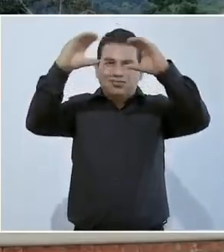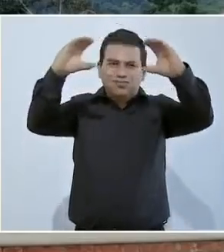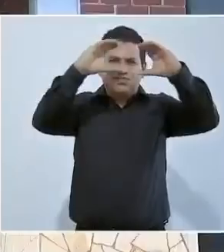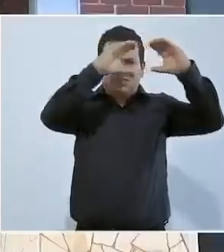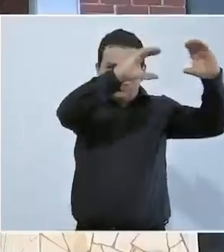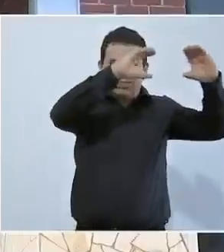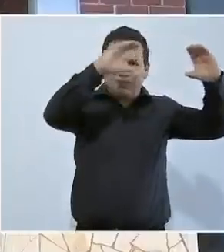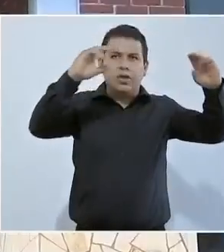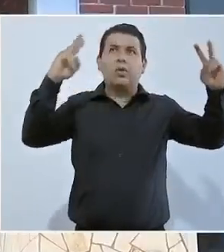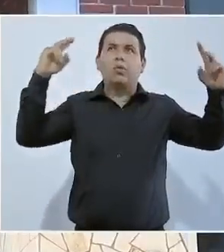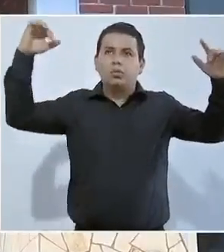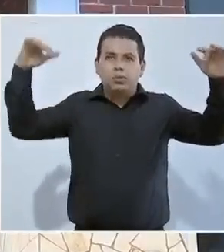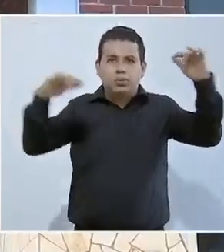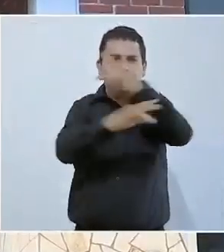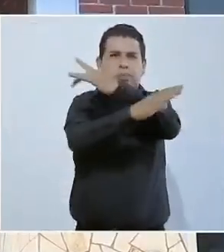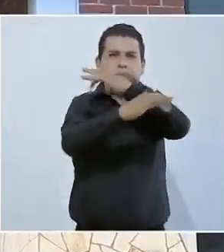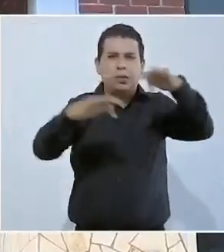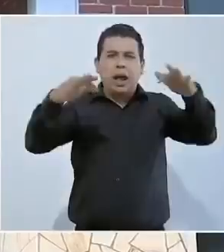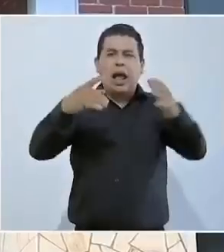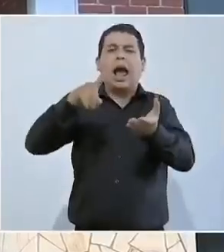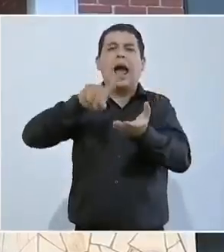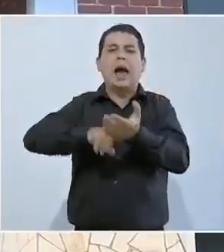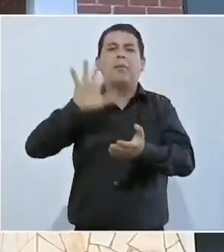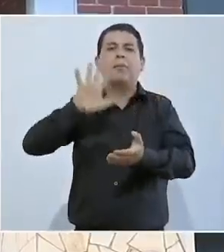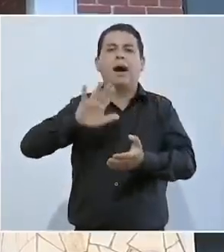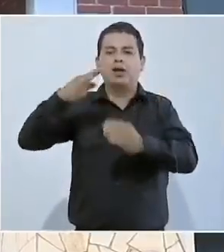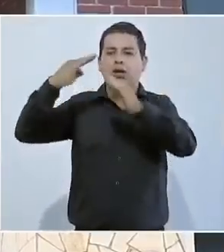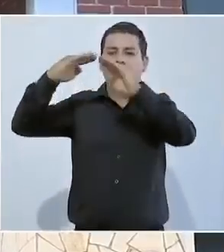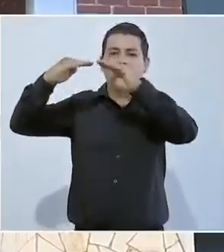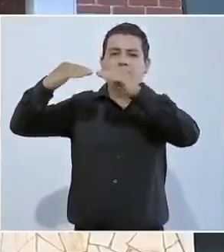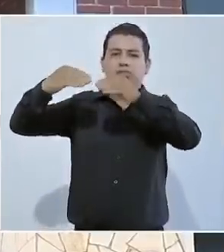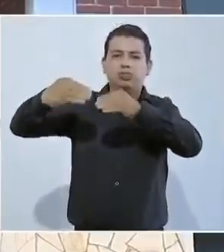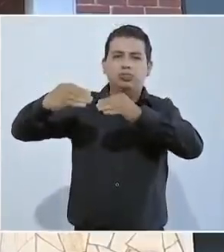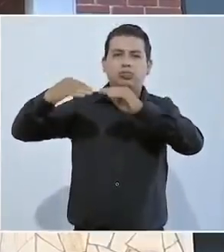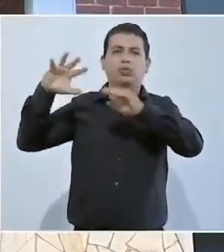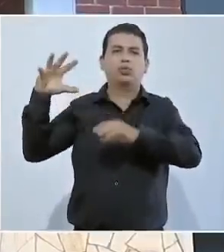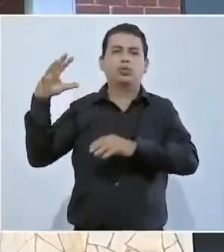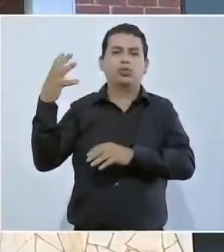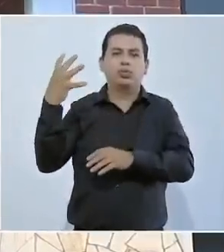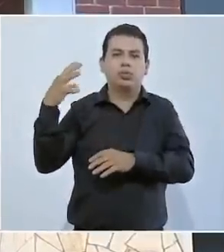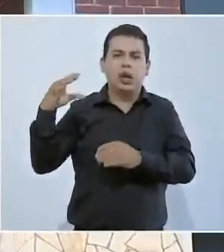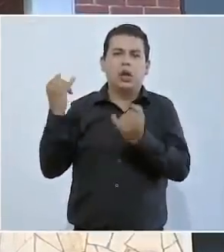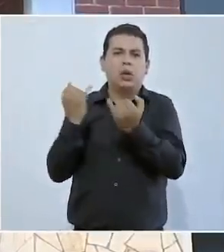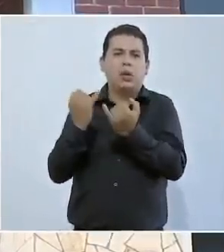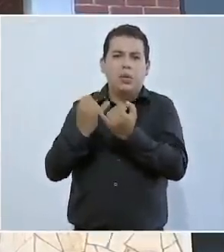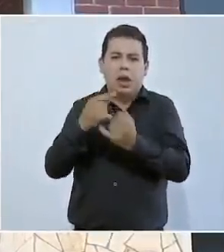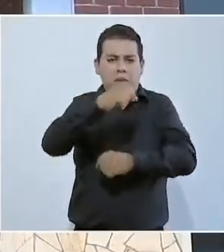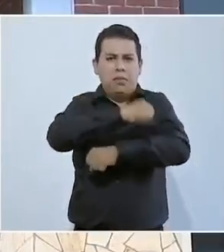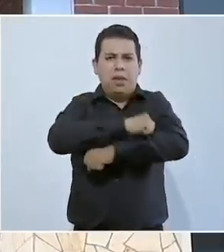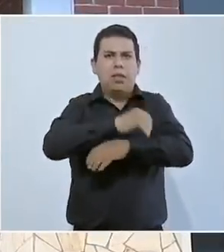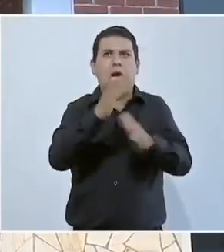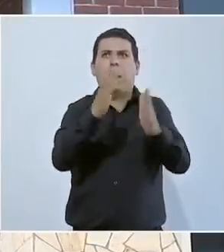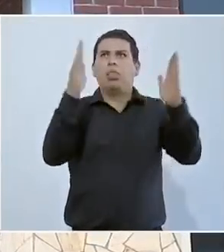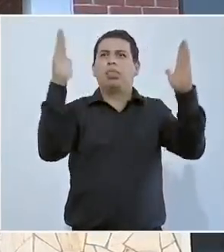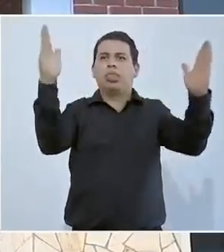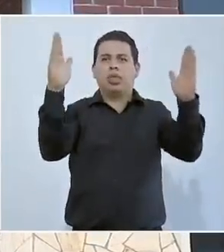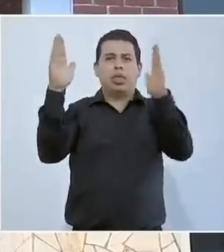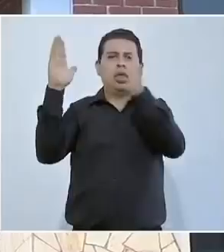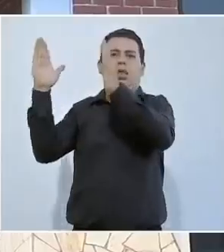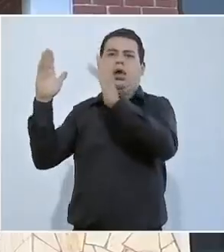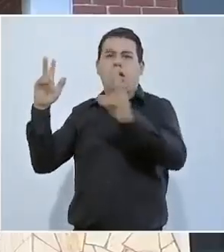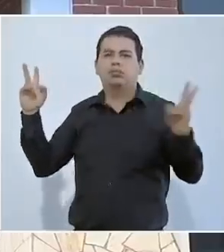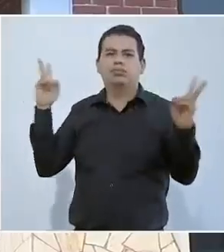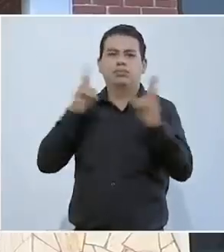aire, para que haya viento, lo mismo los ventanales. Es un sistema